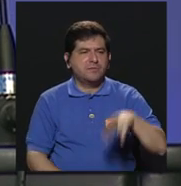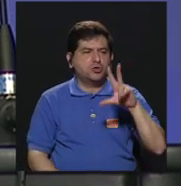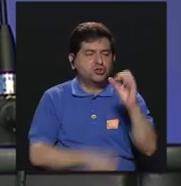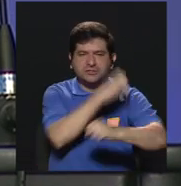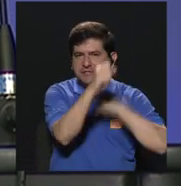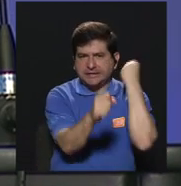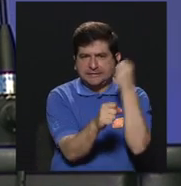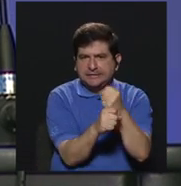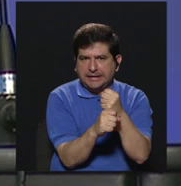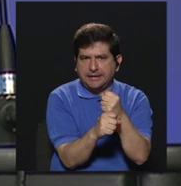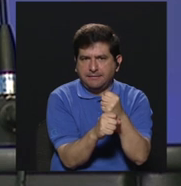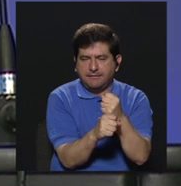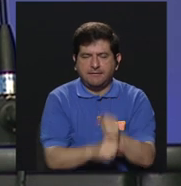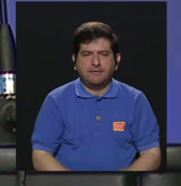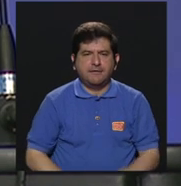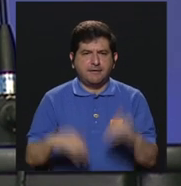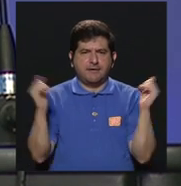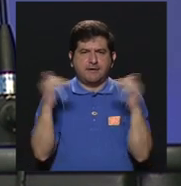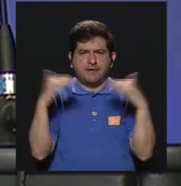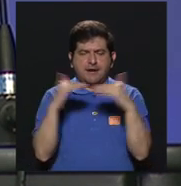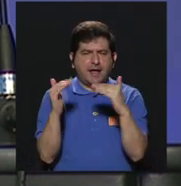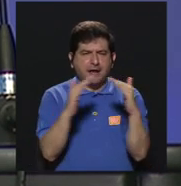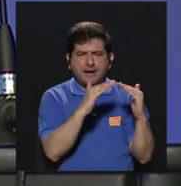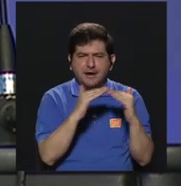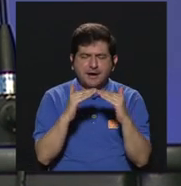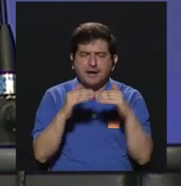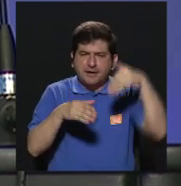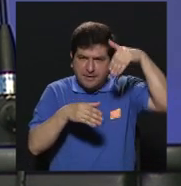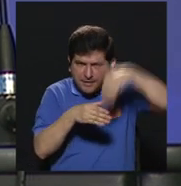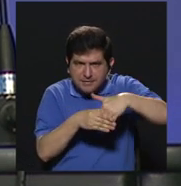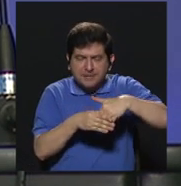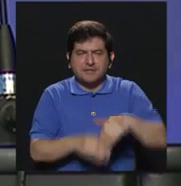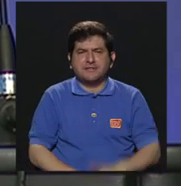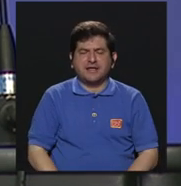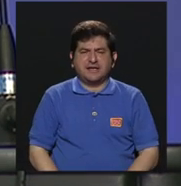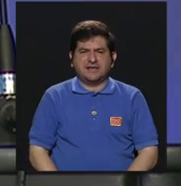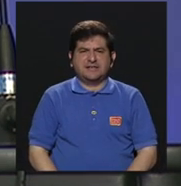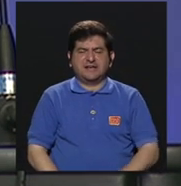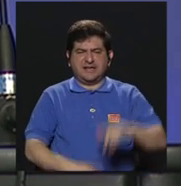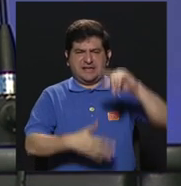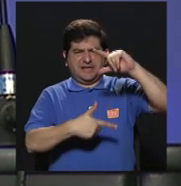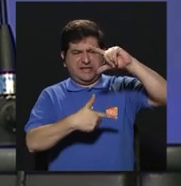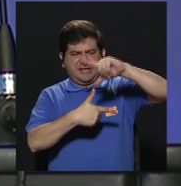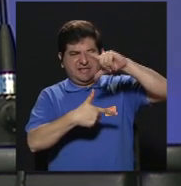3 décadas, la guerra civil se enseñoreó en la América Central.